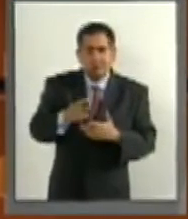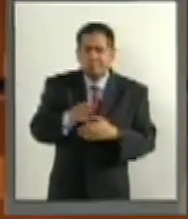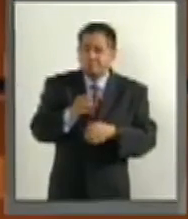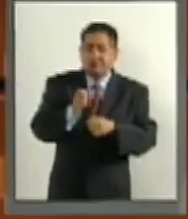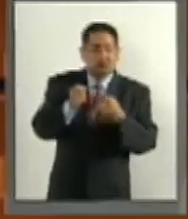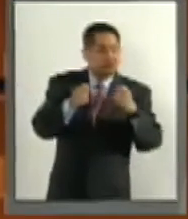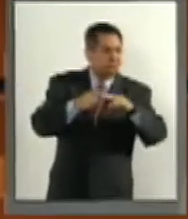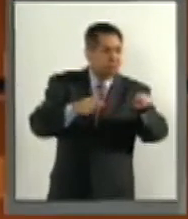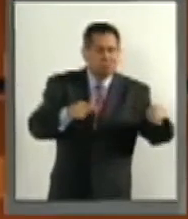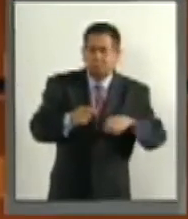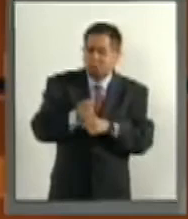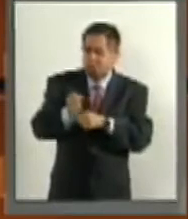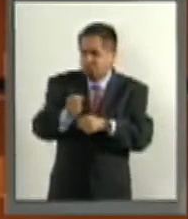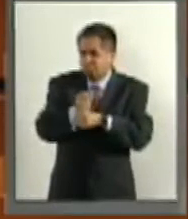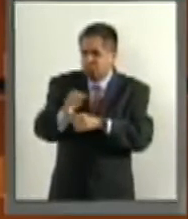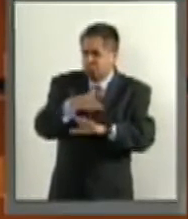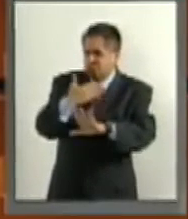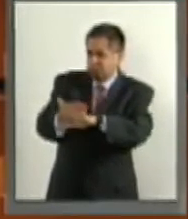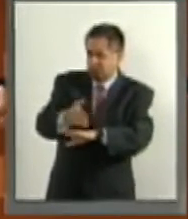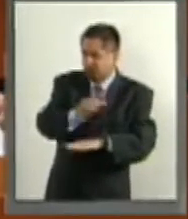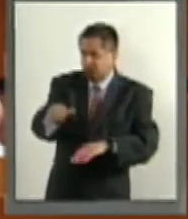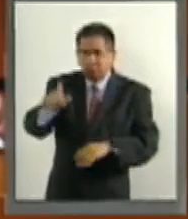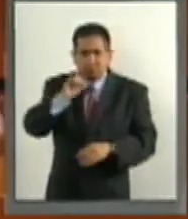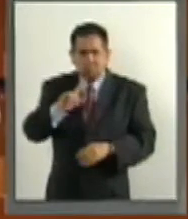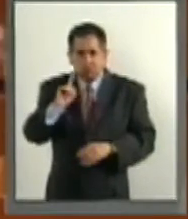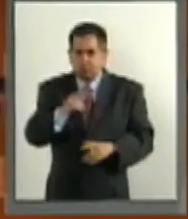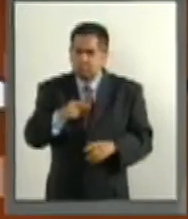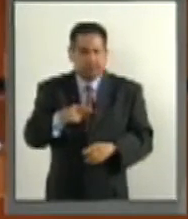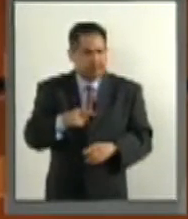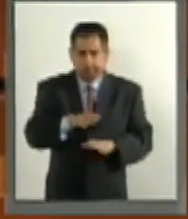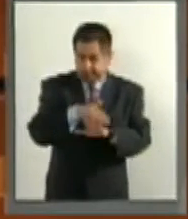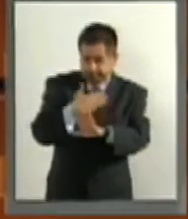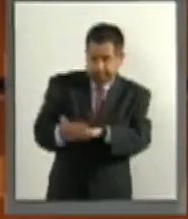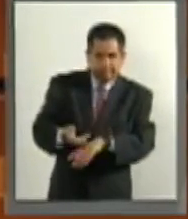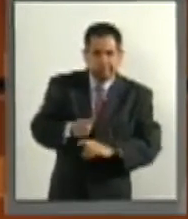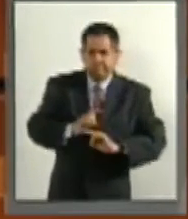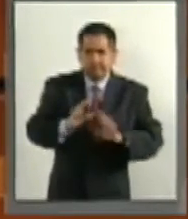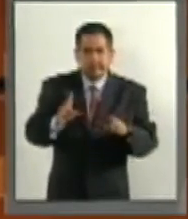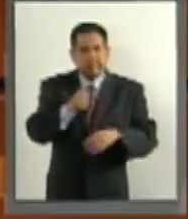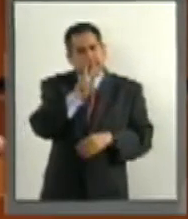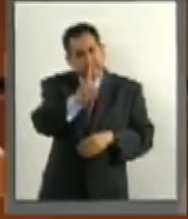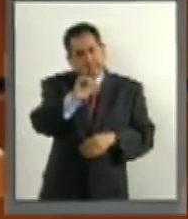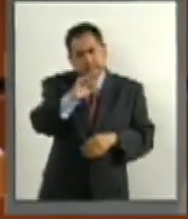estas prácticas y que hoy podemos definir como violencia política.